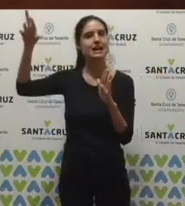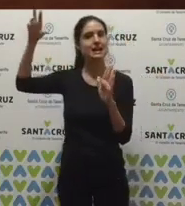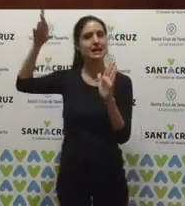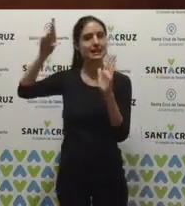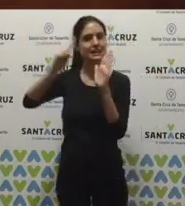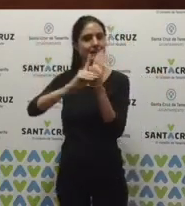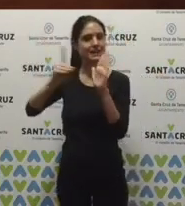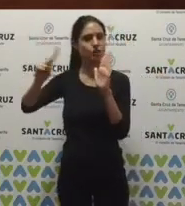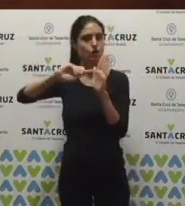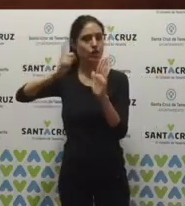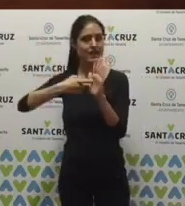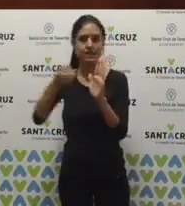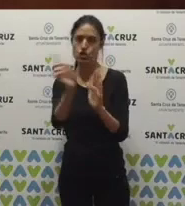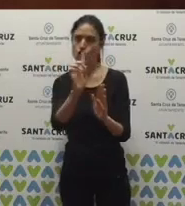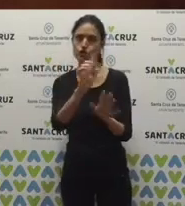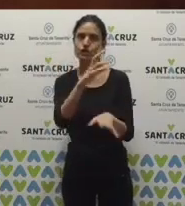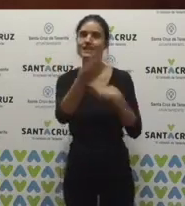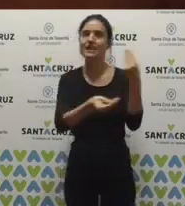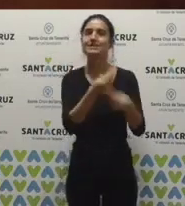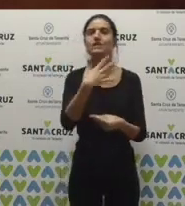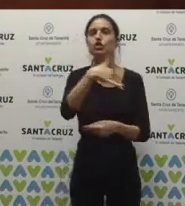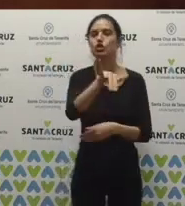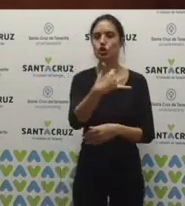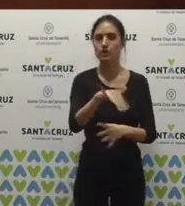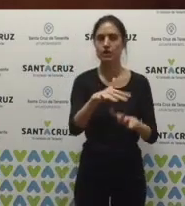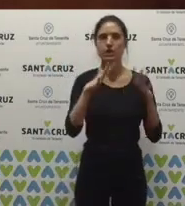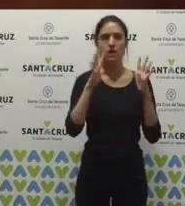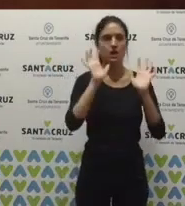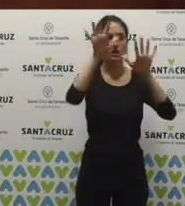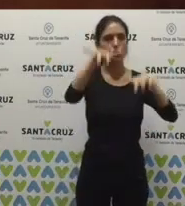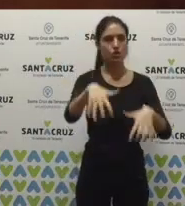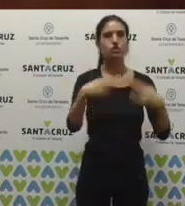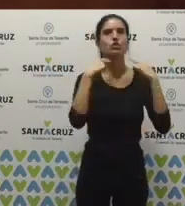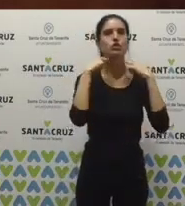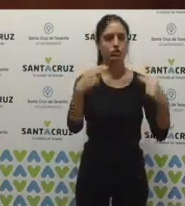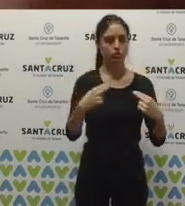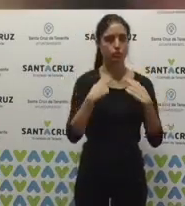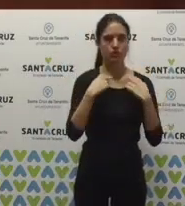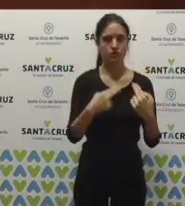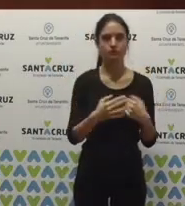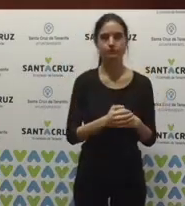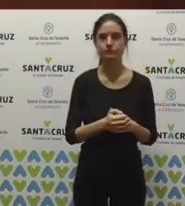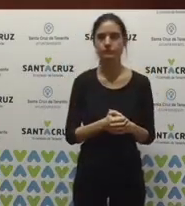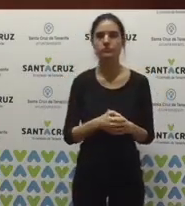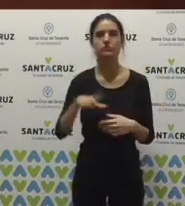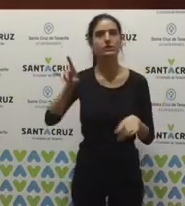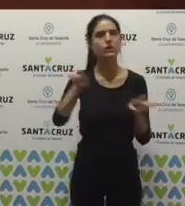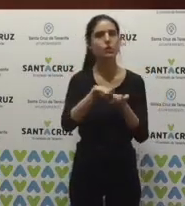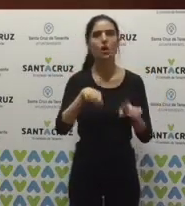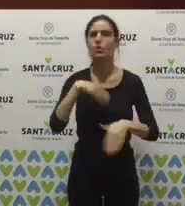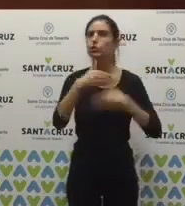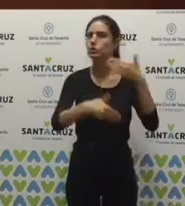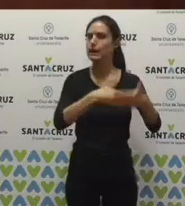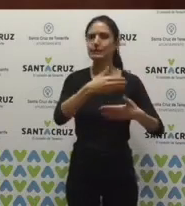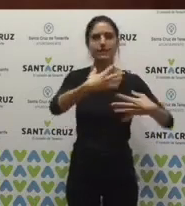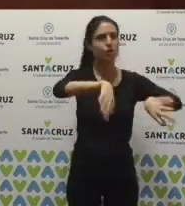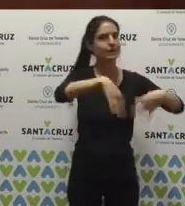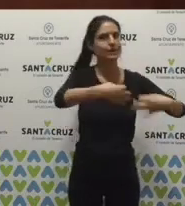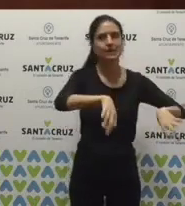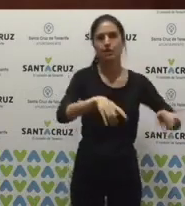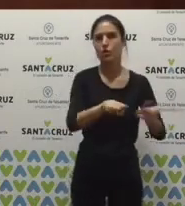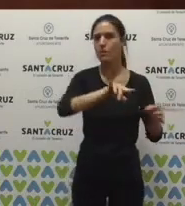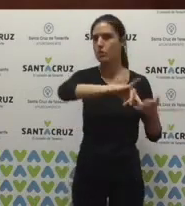creo que la base de la seguridad jurídica se da en los debates parlamentarios y con un trámite ordinario de proposición del proyecto de ley